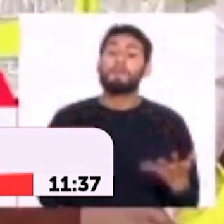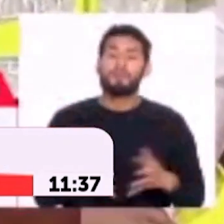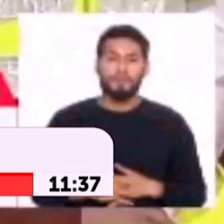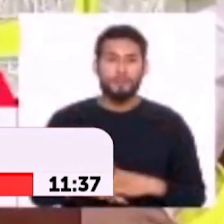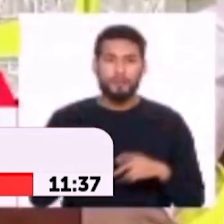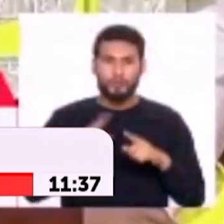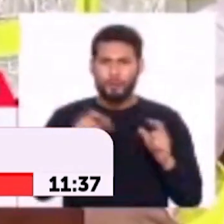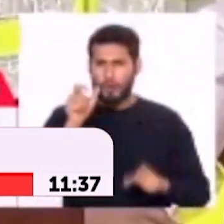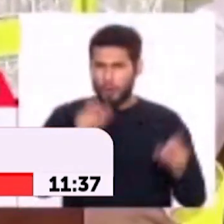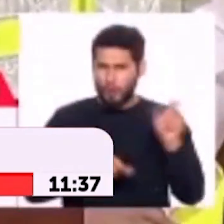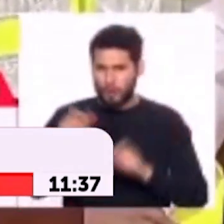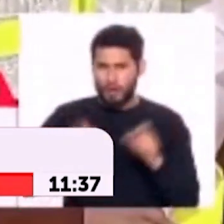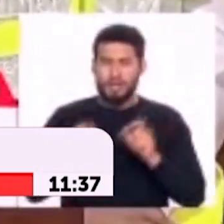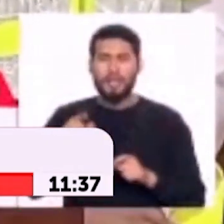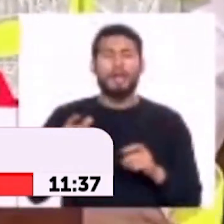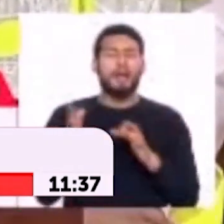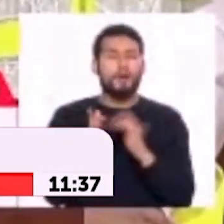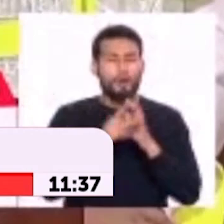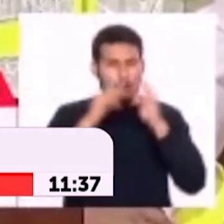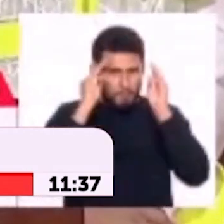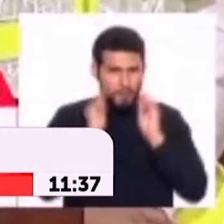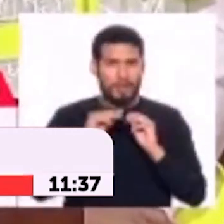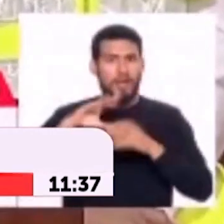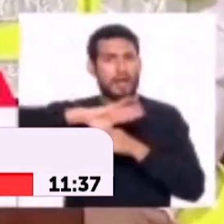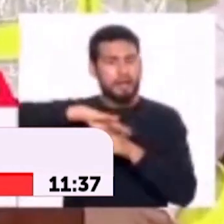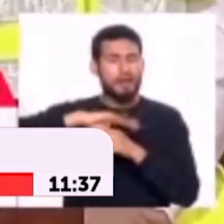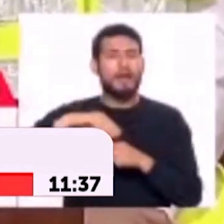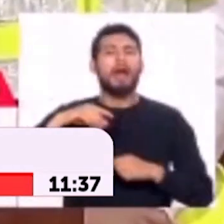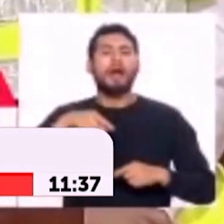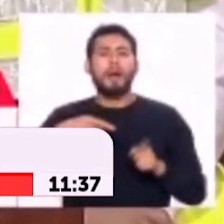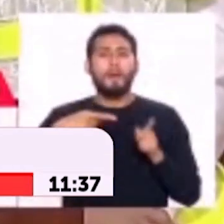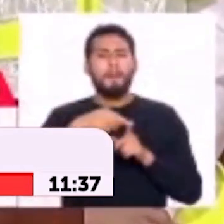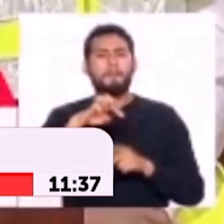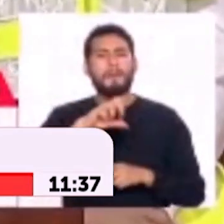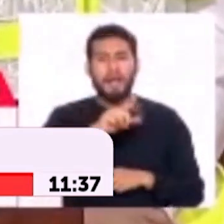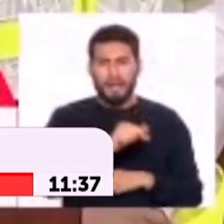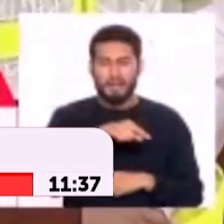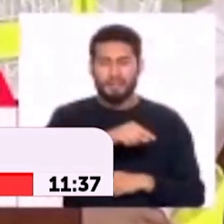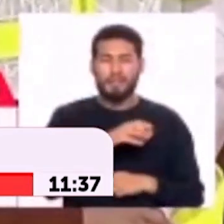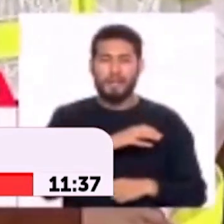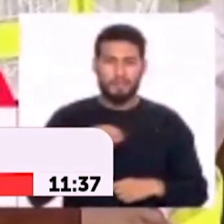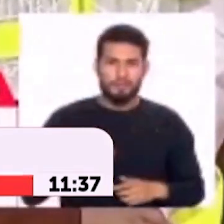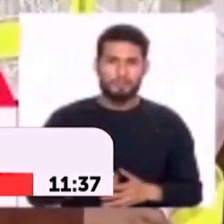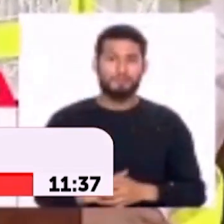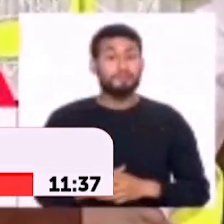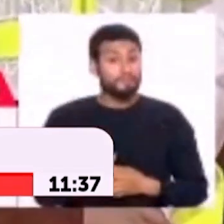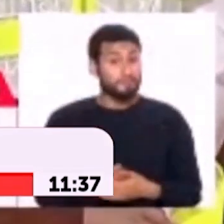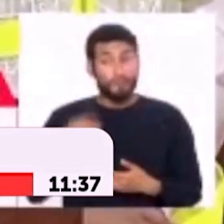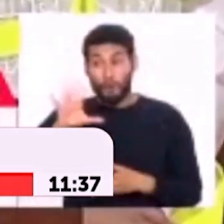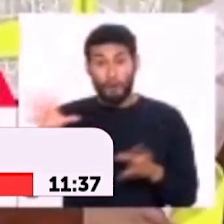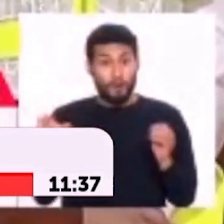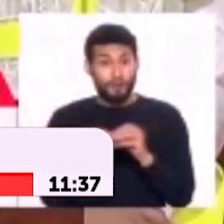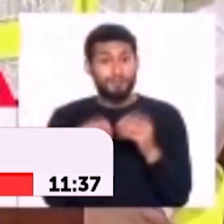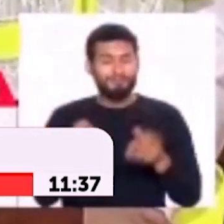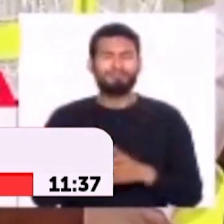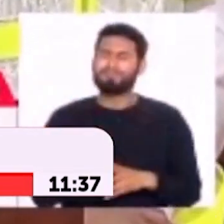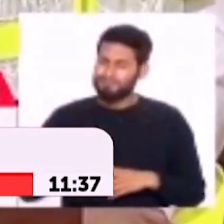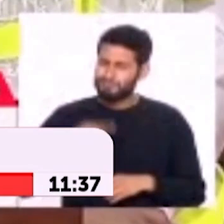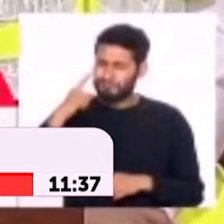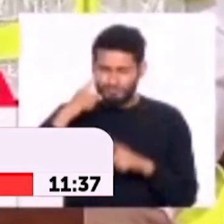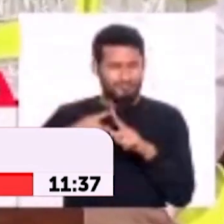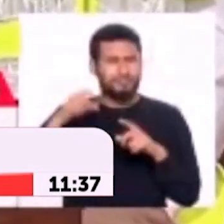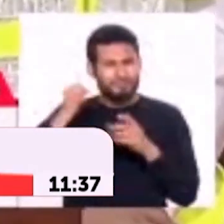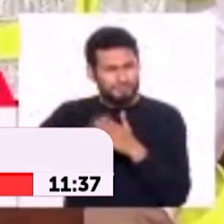los habitantes de Jesús María, San Miguel y La Perla. Por todo esto, tenemos que seguir